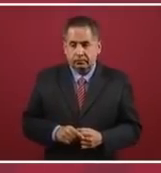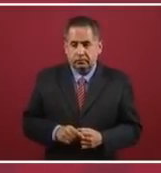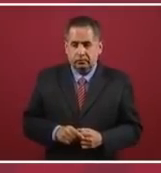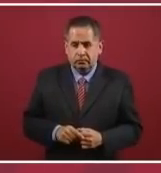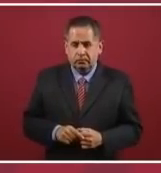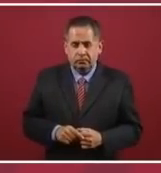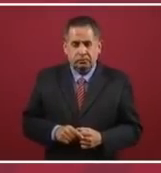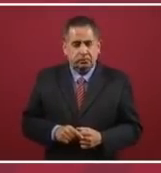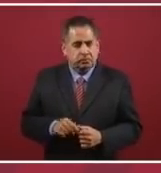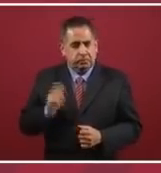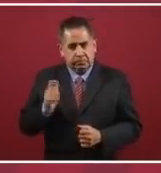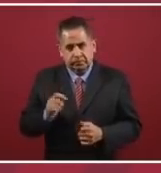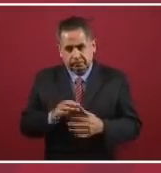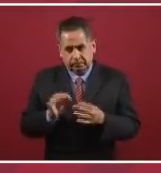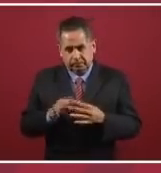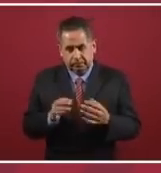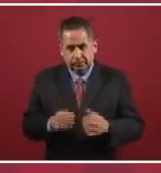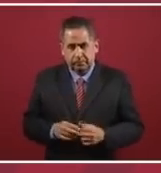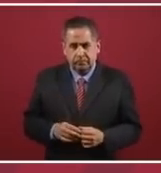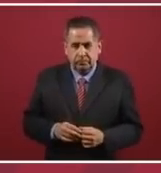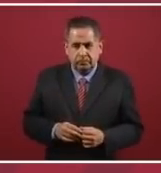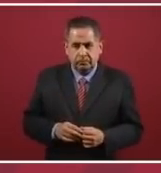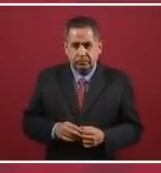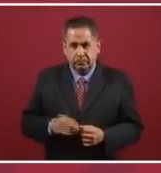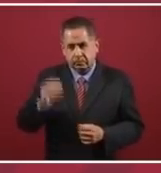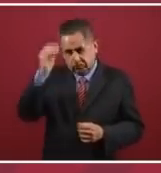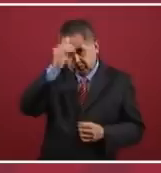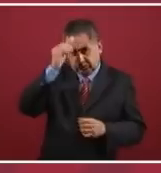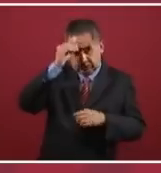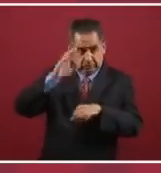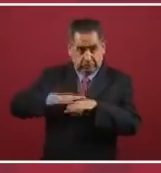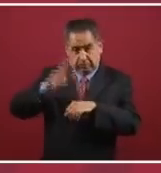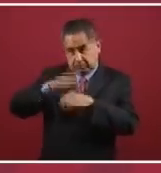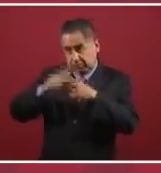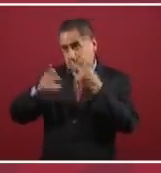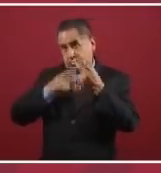y hasta opinan más de la cuenta.